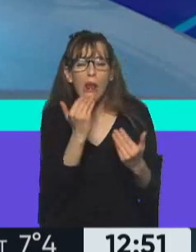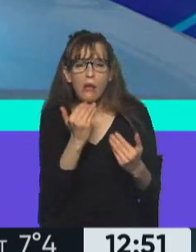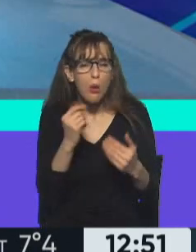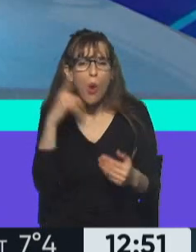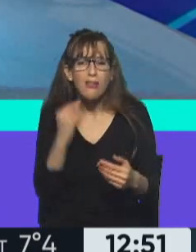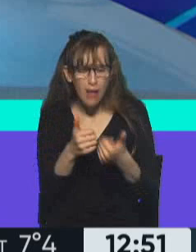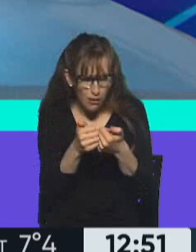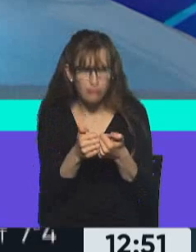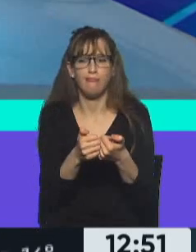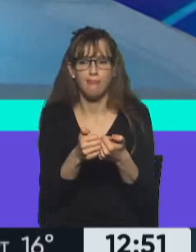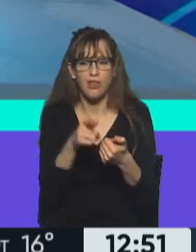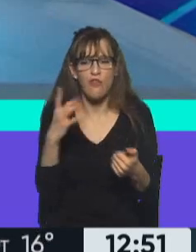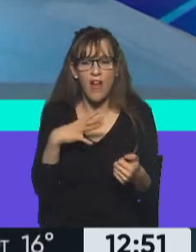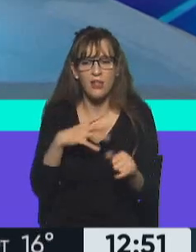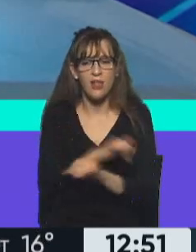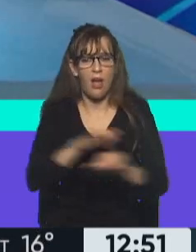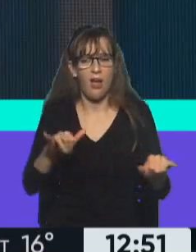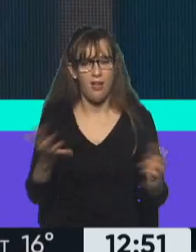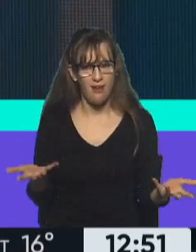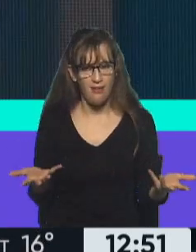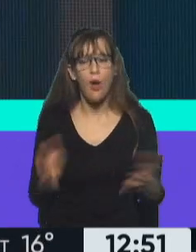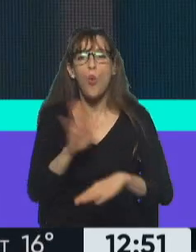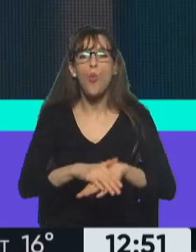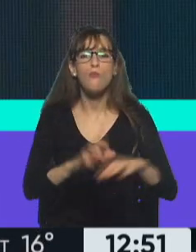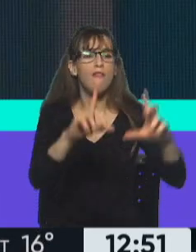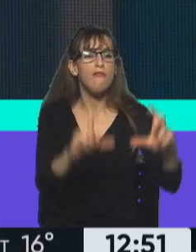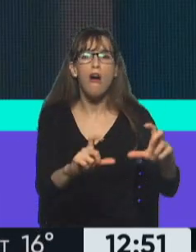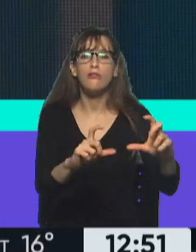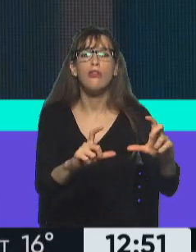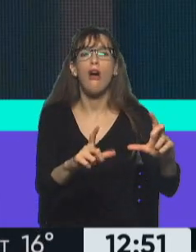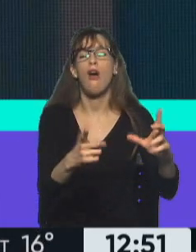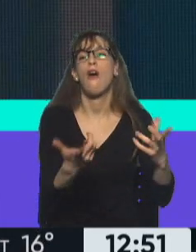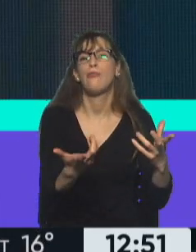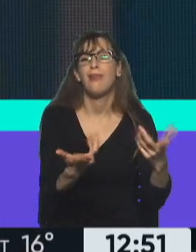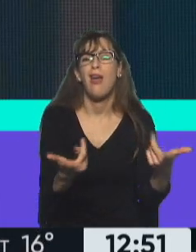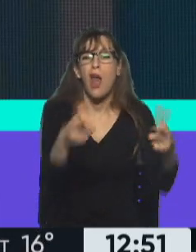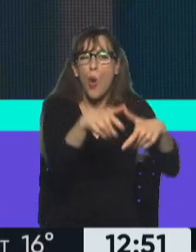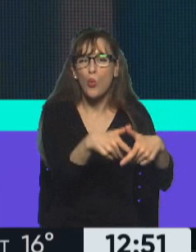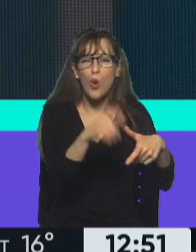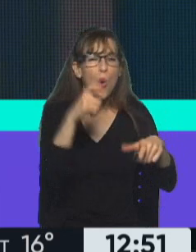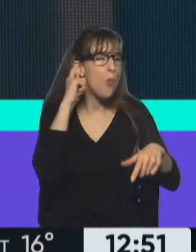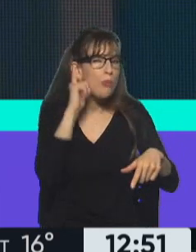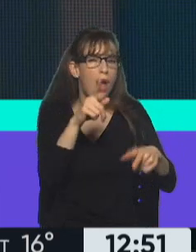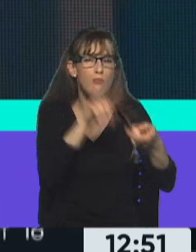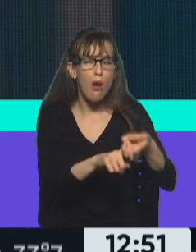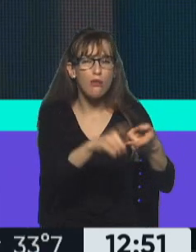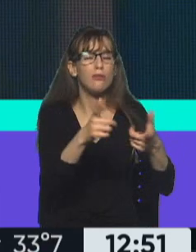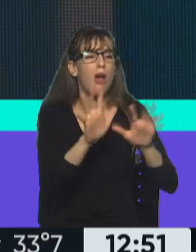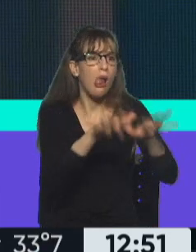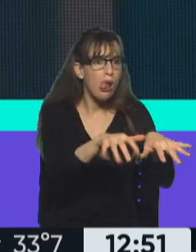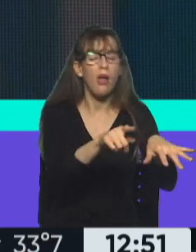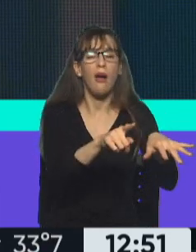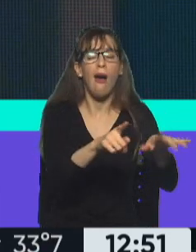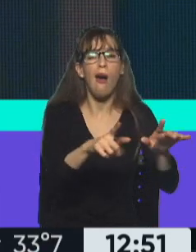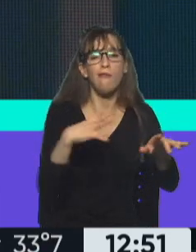este es la foto lo tapó a eso bueno y ahí vamos al tercer error de este gobierno y lo digo con respeto por el presidente y